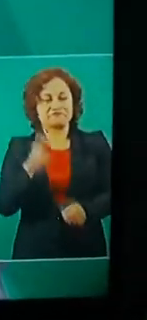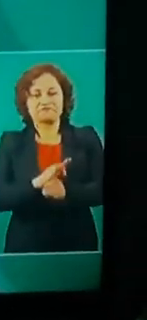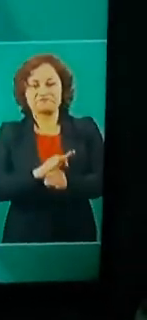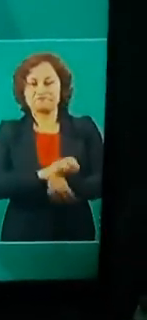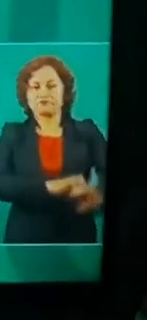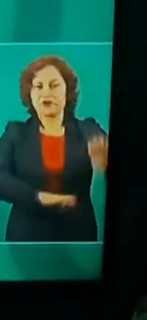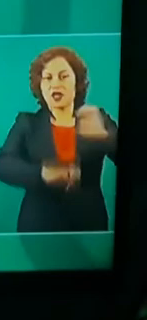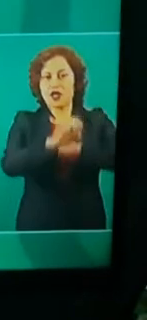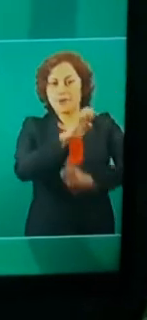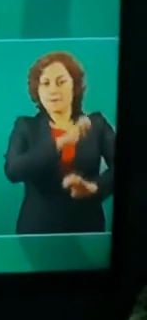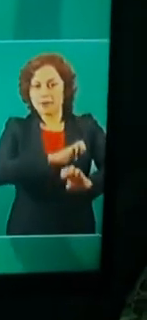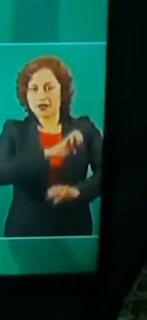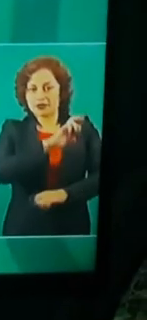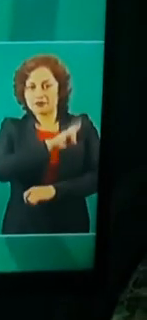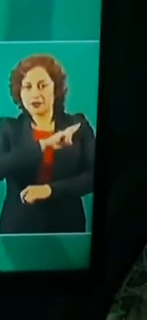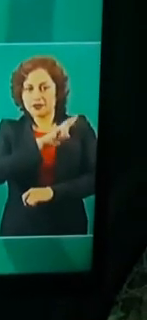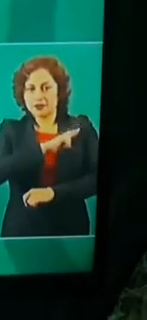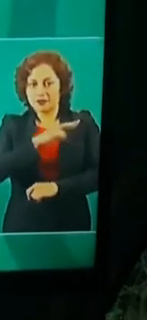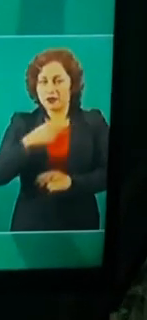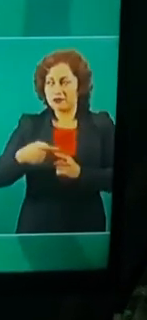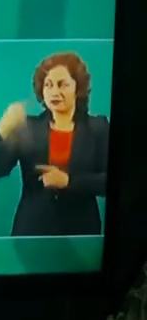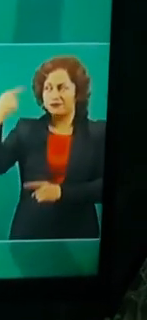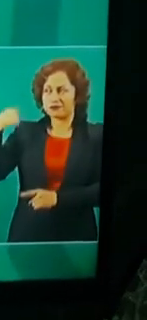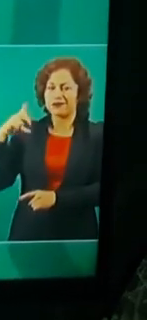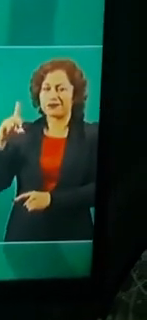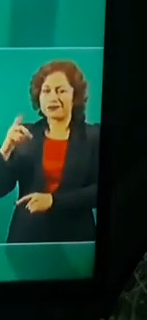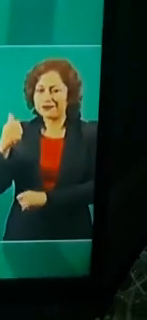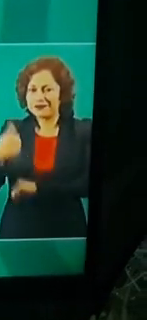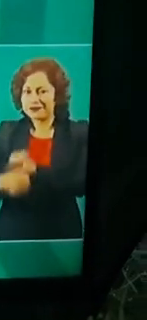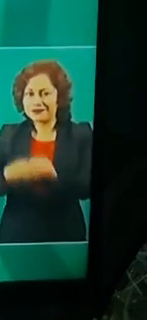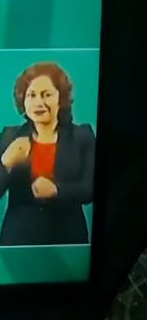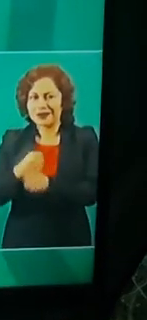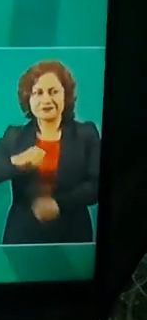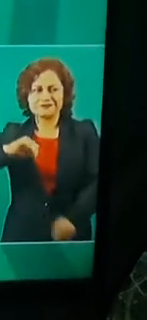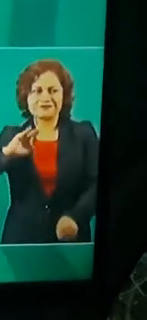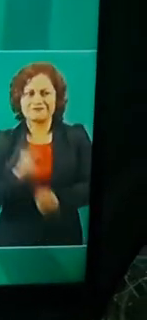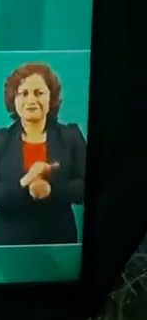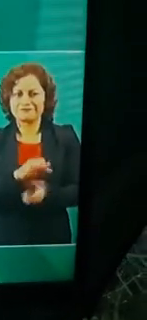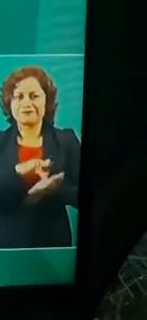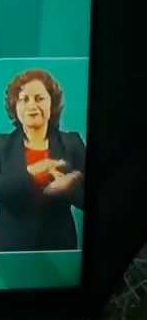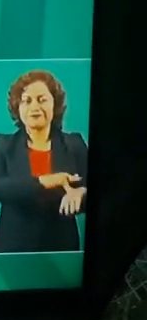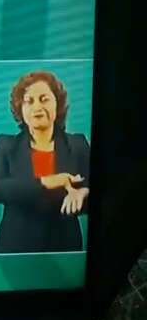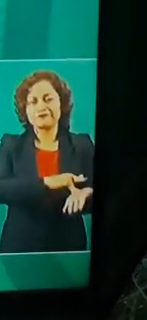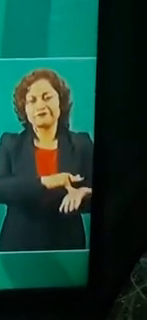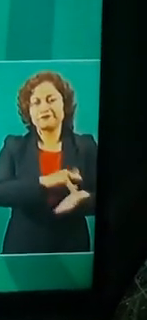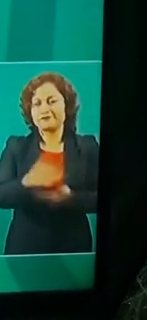años, pero ofrezco disculpa